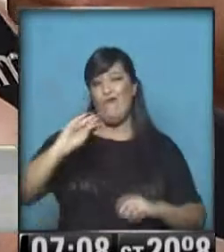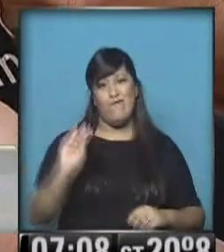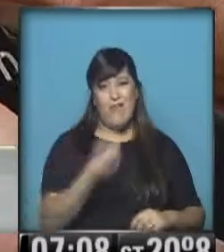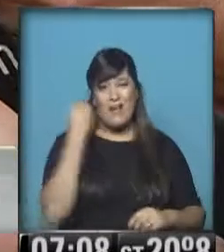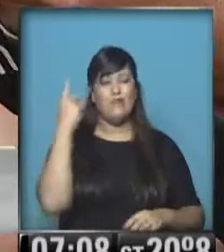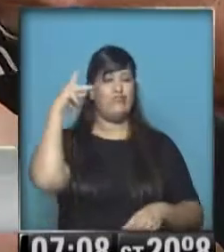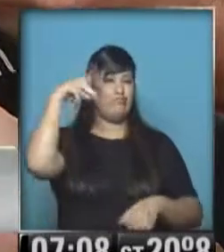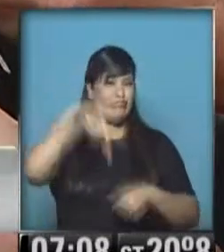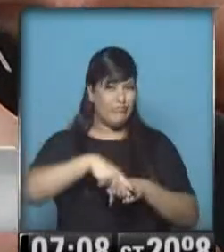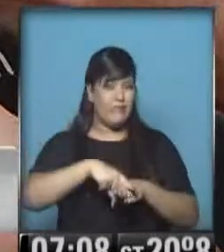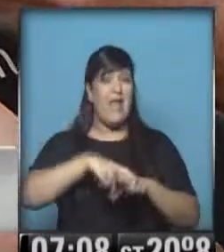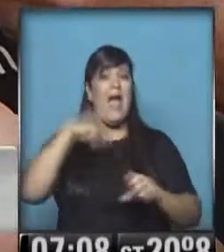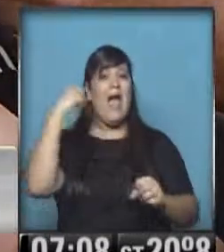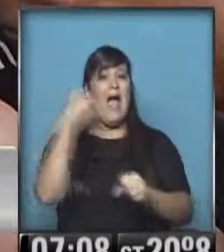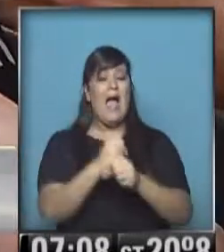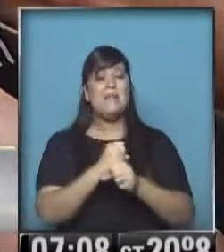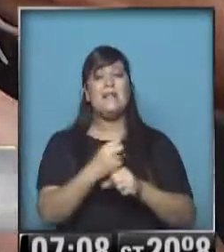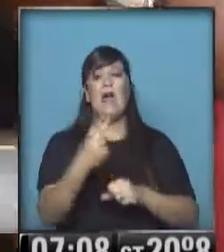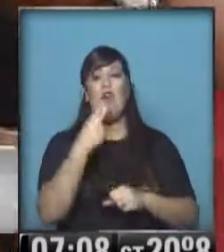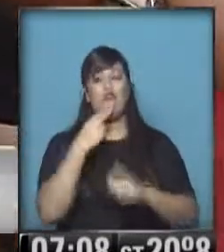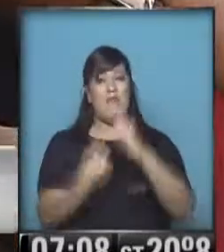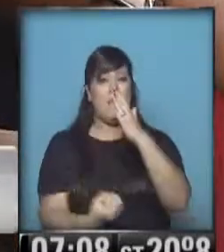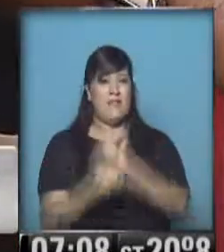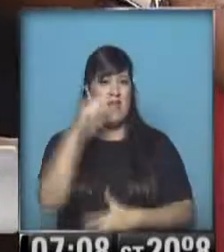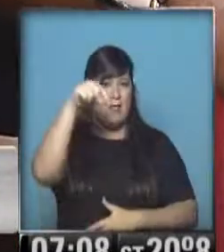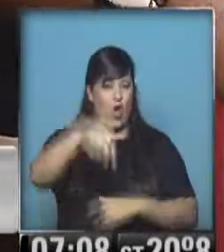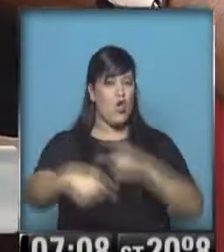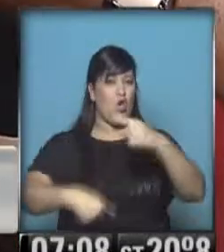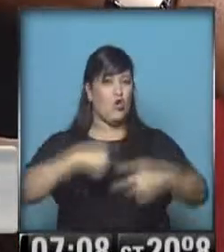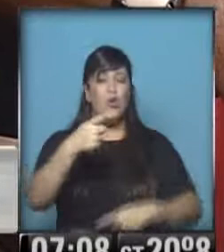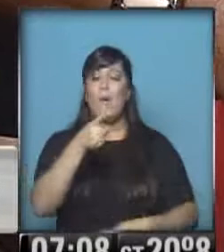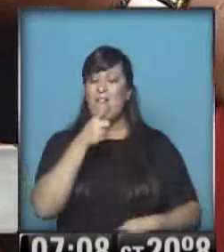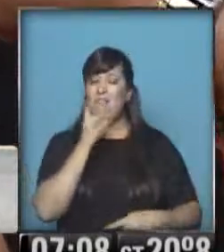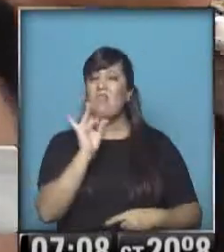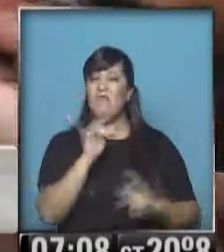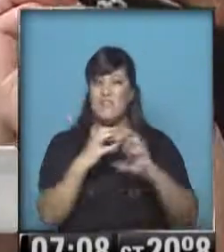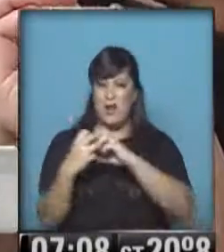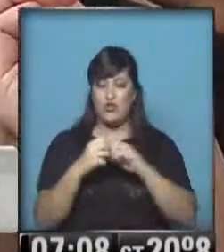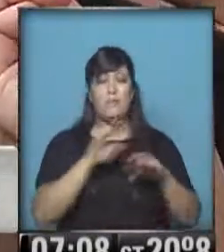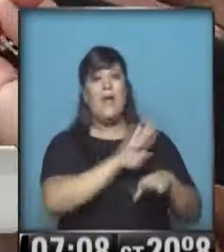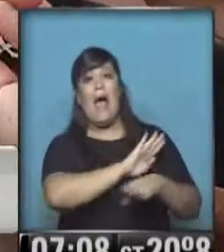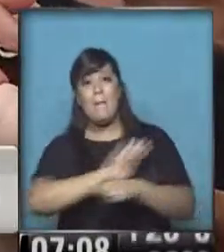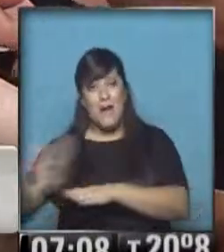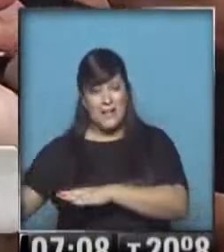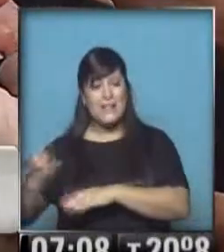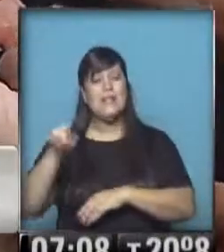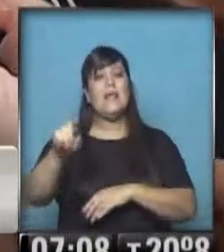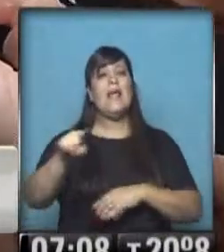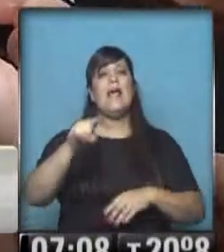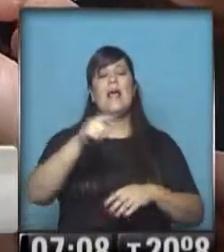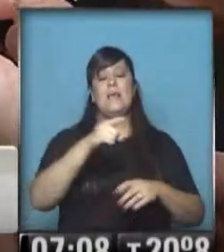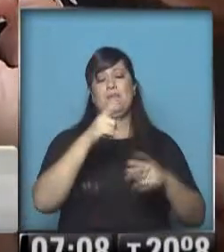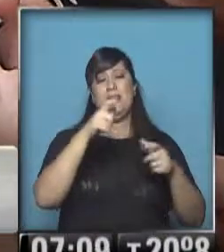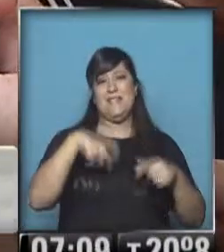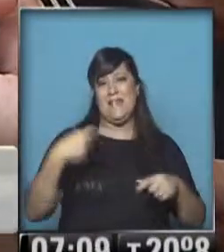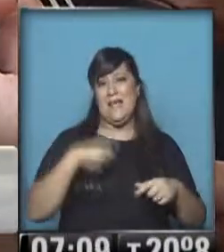cuarto intermedio hasta las 11 de la mañana de hoy. Parece difícil la negociación. A ver, por otro lado, sindicatos del transporte están haciendo una asamblea